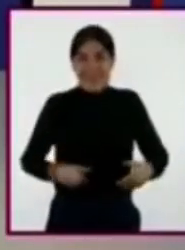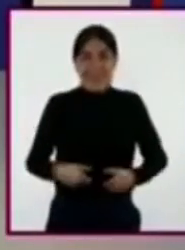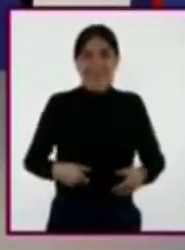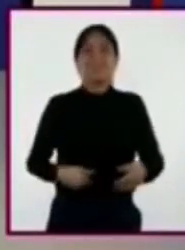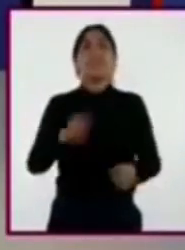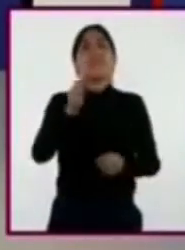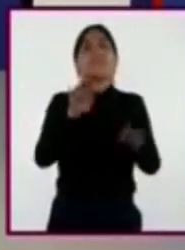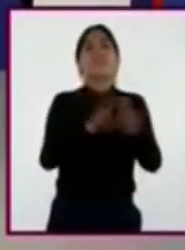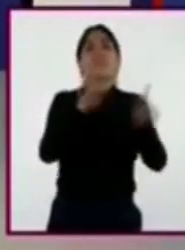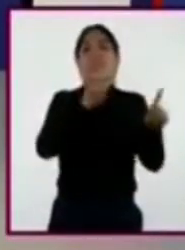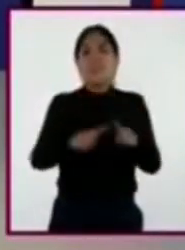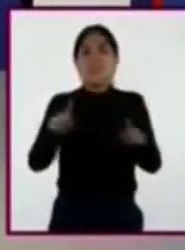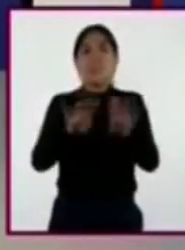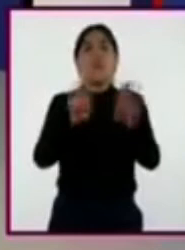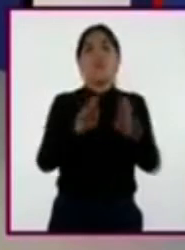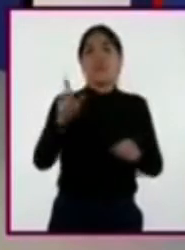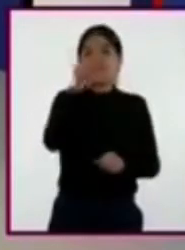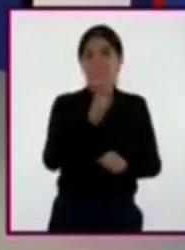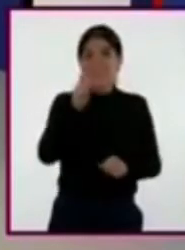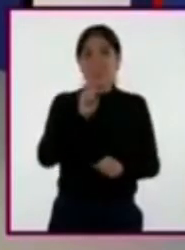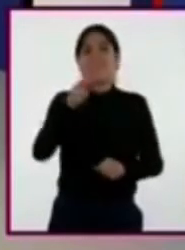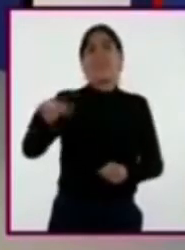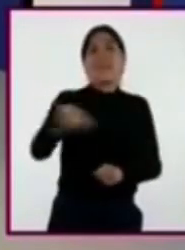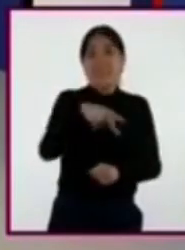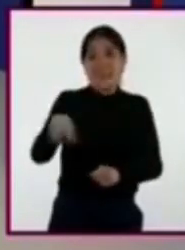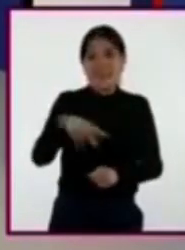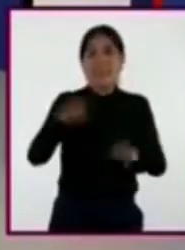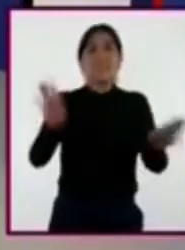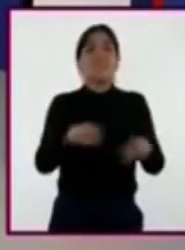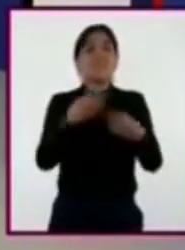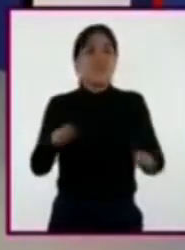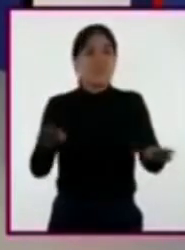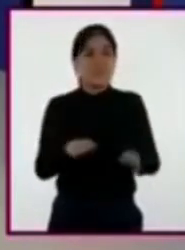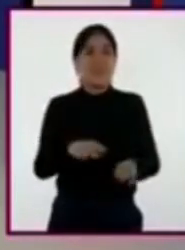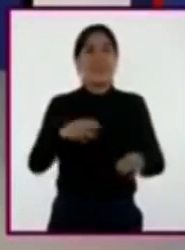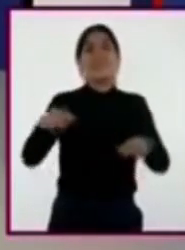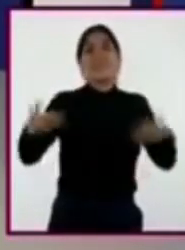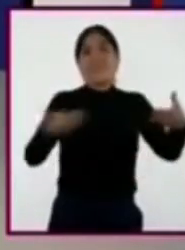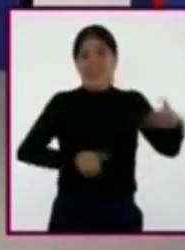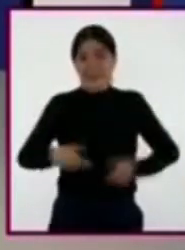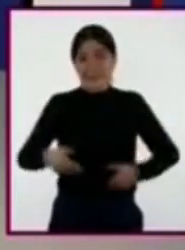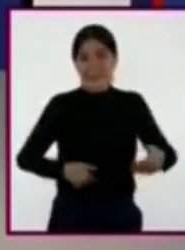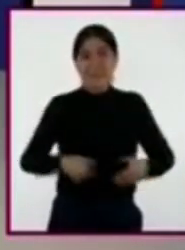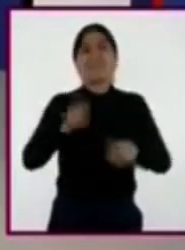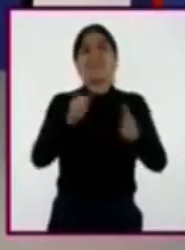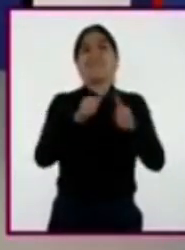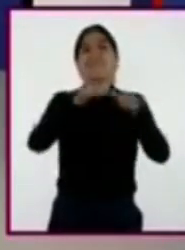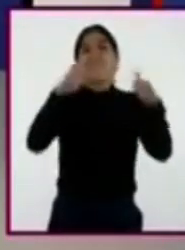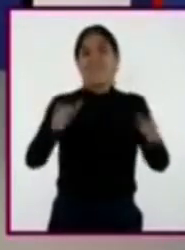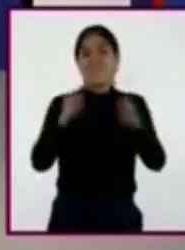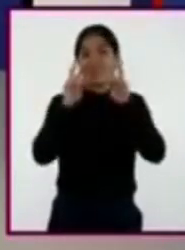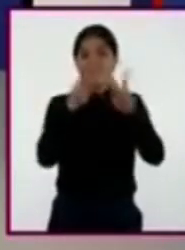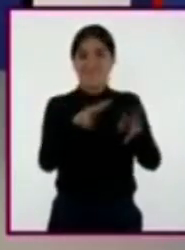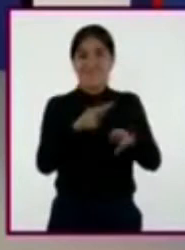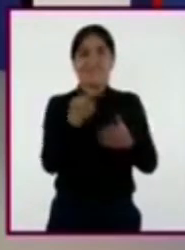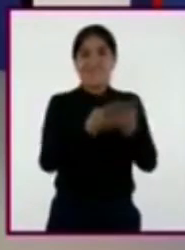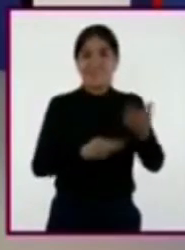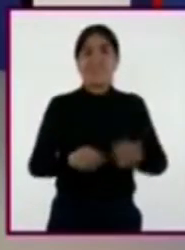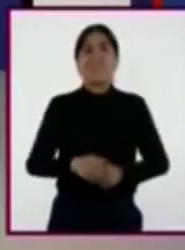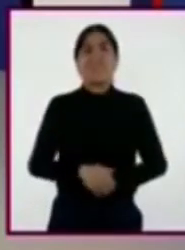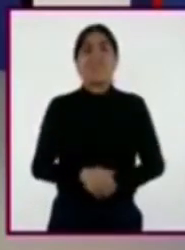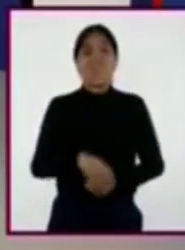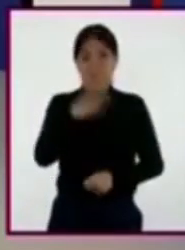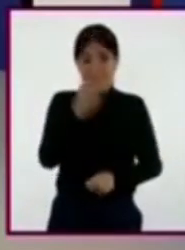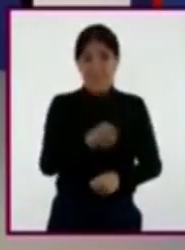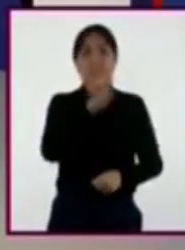los cuales mezclan diversos lenguajes como la danza, la música, el teatro y las artes visuales. Adicional a